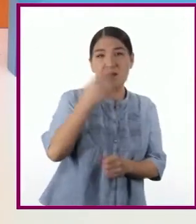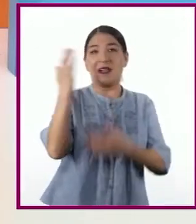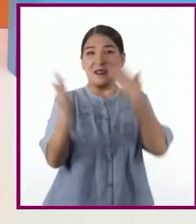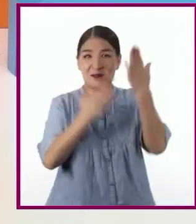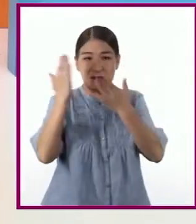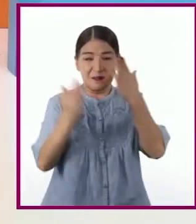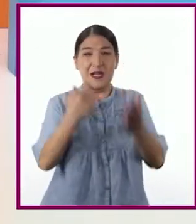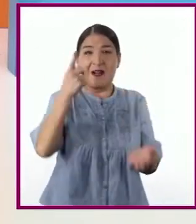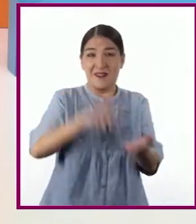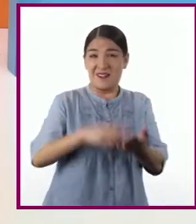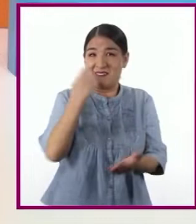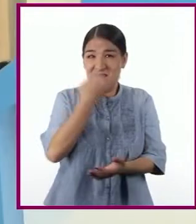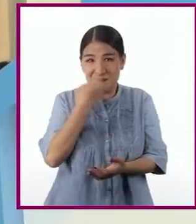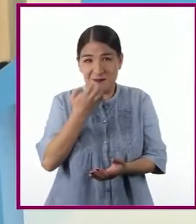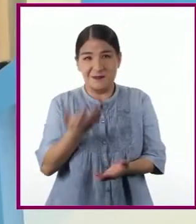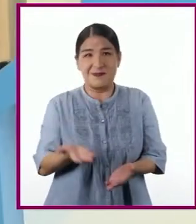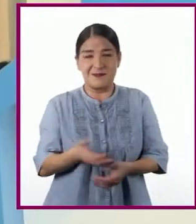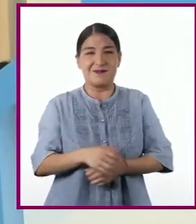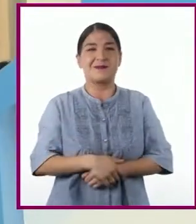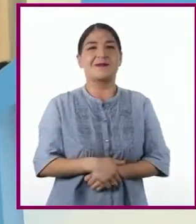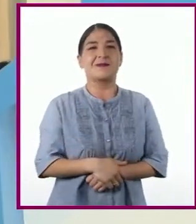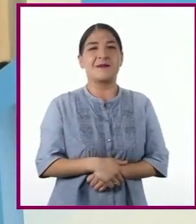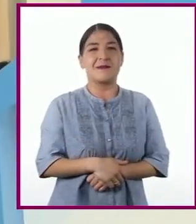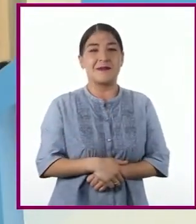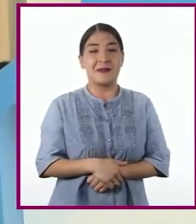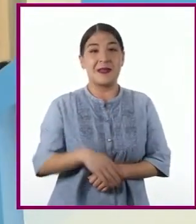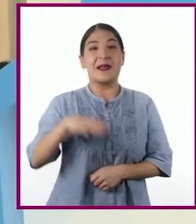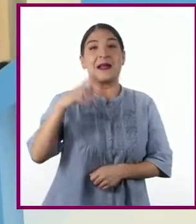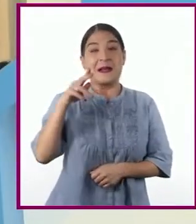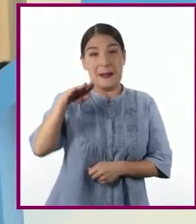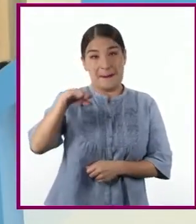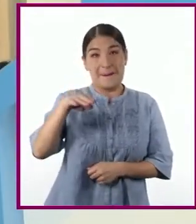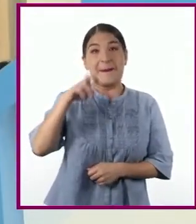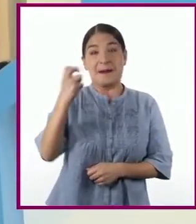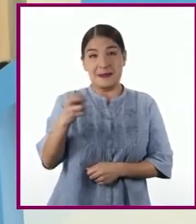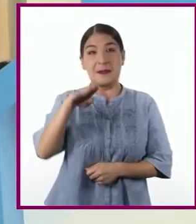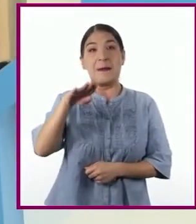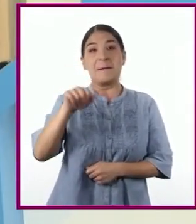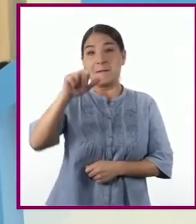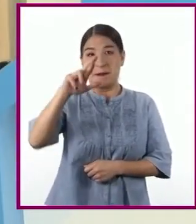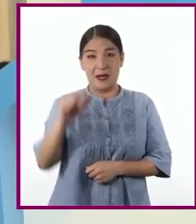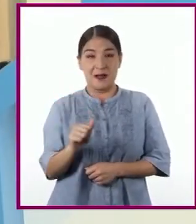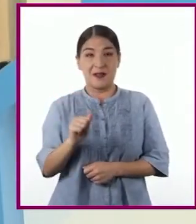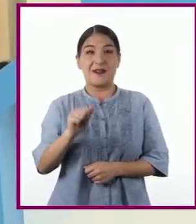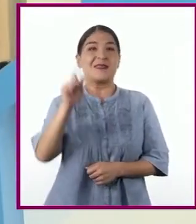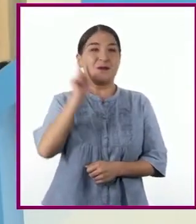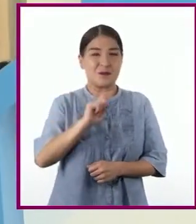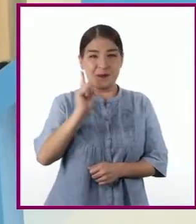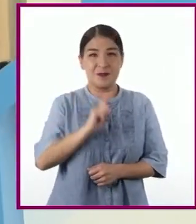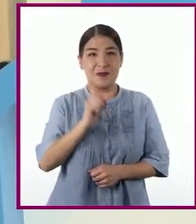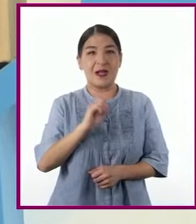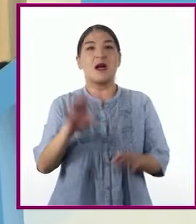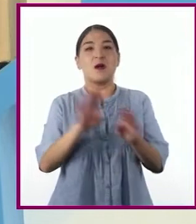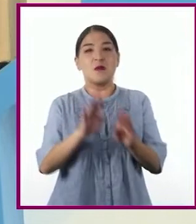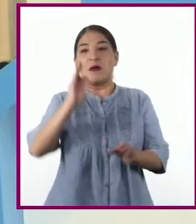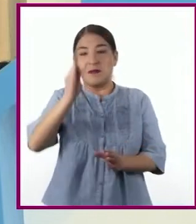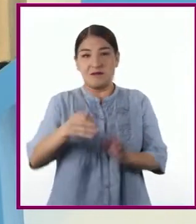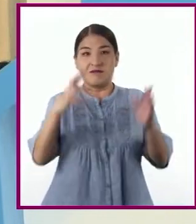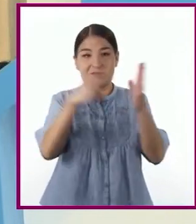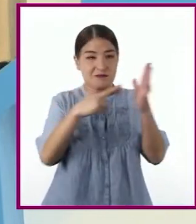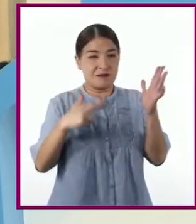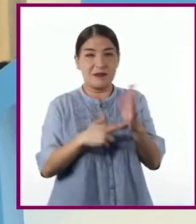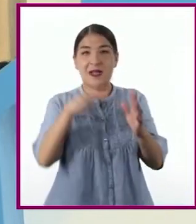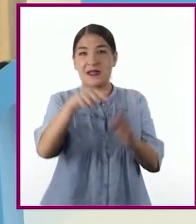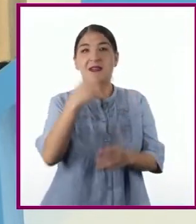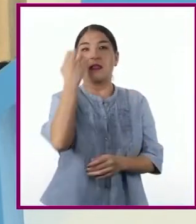estudiantes en las escuelas? Ella atendió las indicaciones establecidas en el reglamento